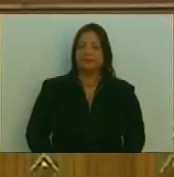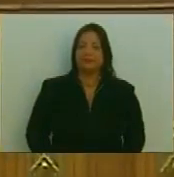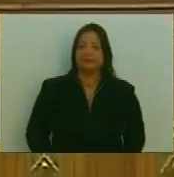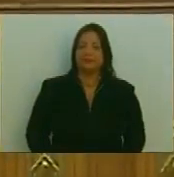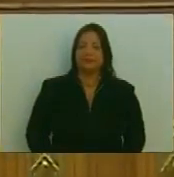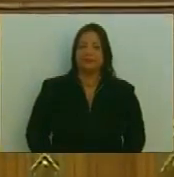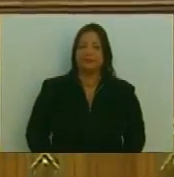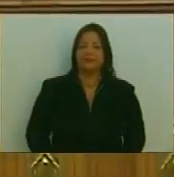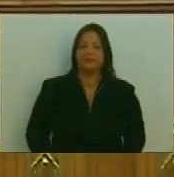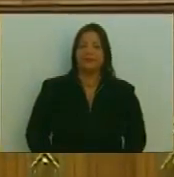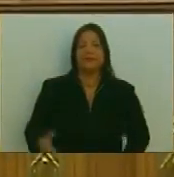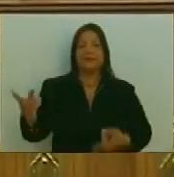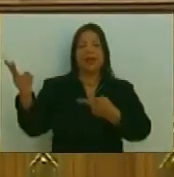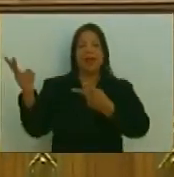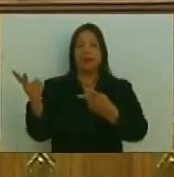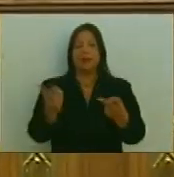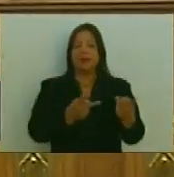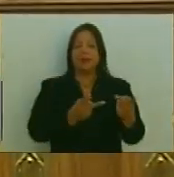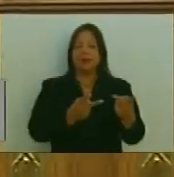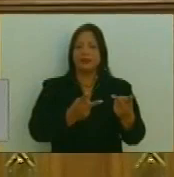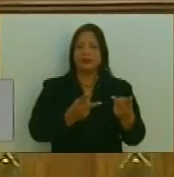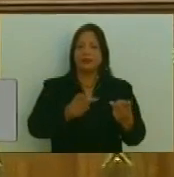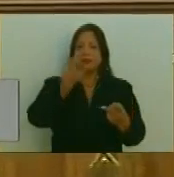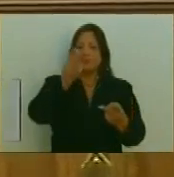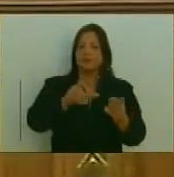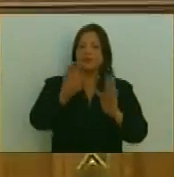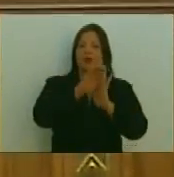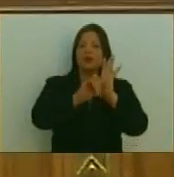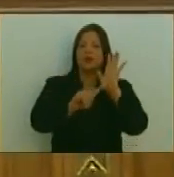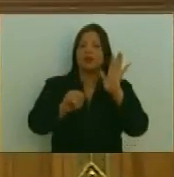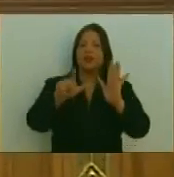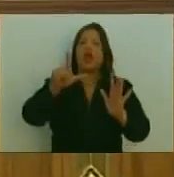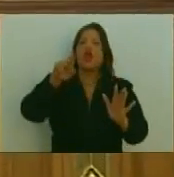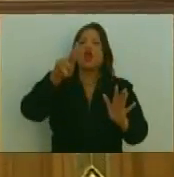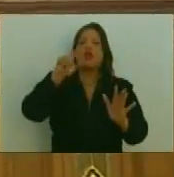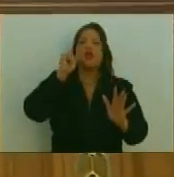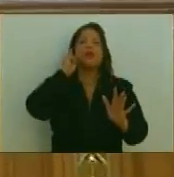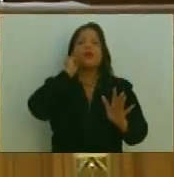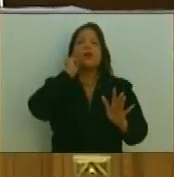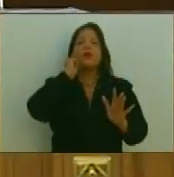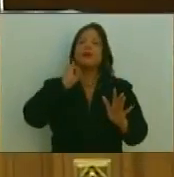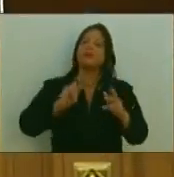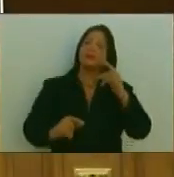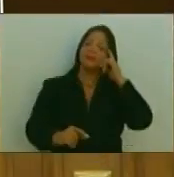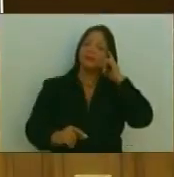Bueno, quiero invitar a la tribuna de oradores a la constituyente Ludy Ramírez.